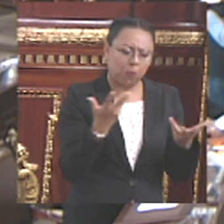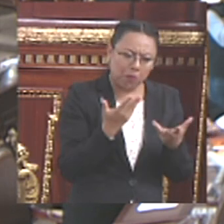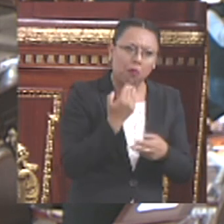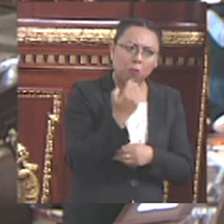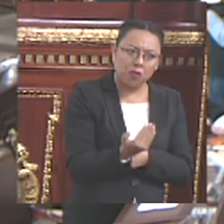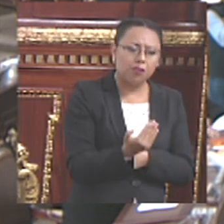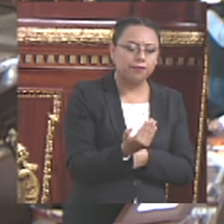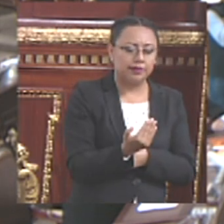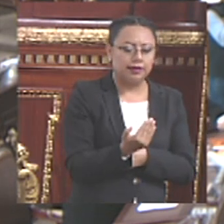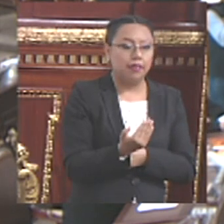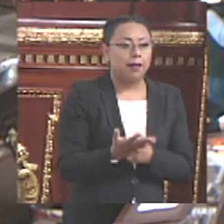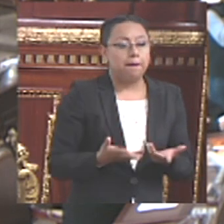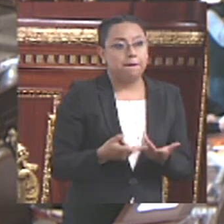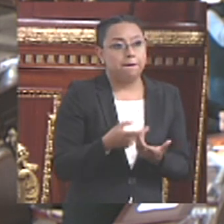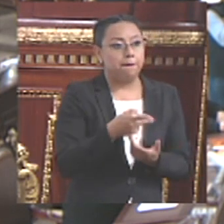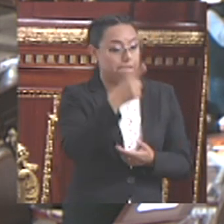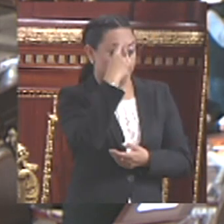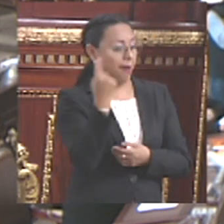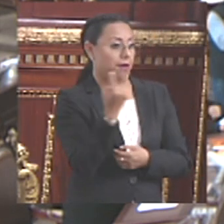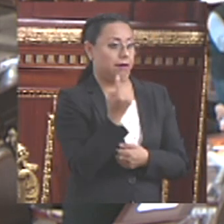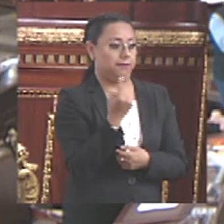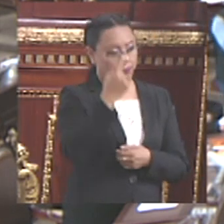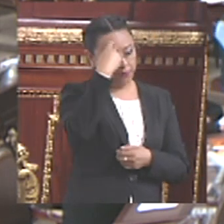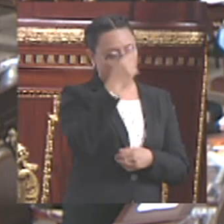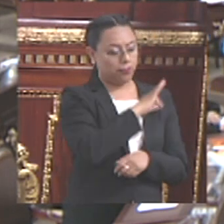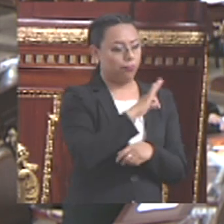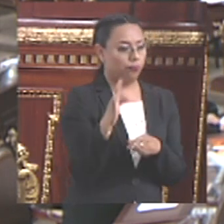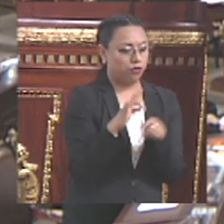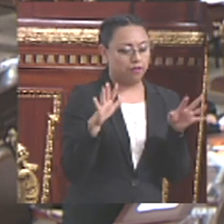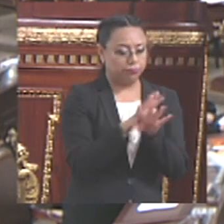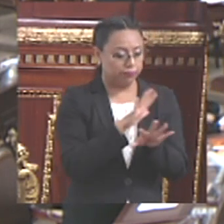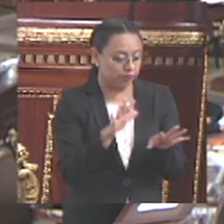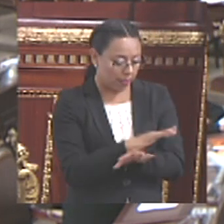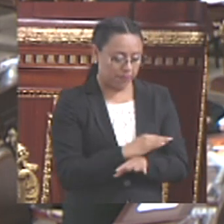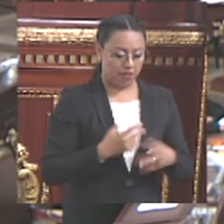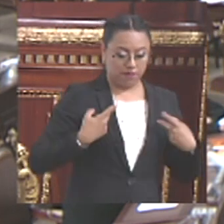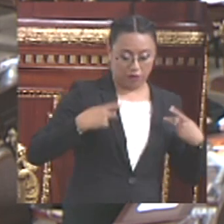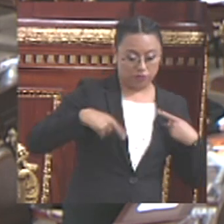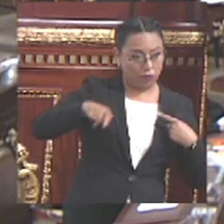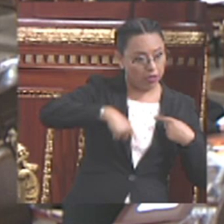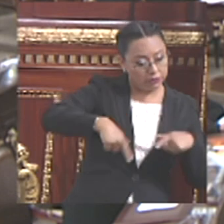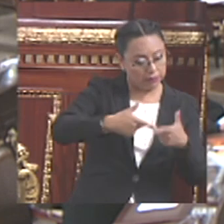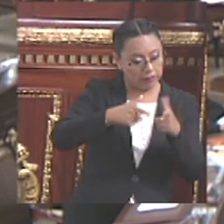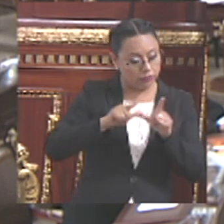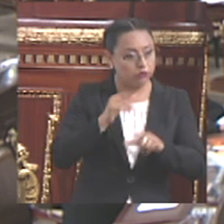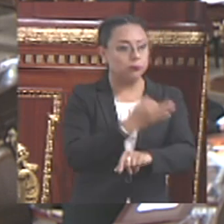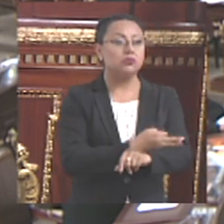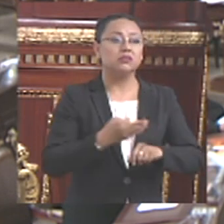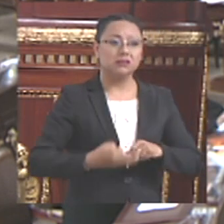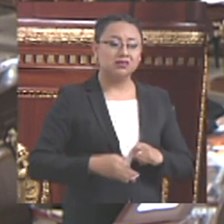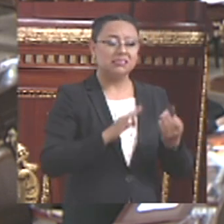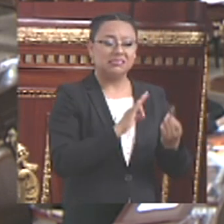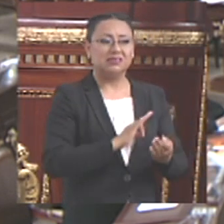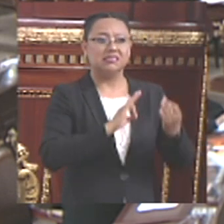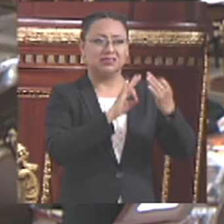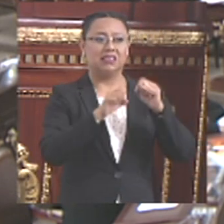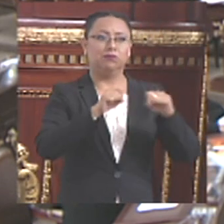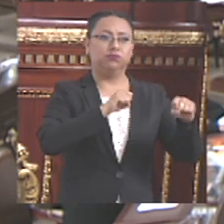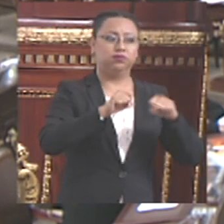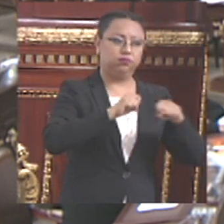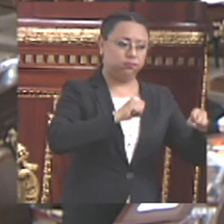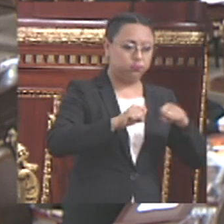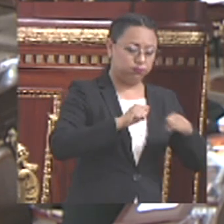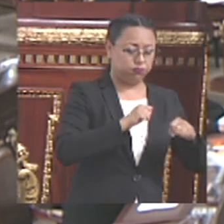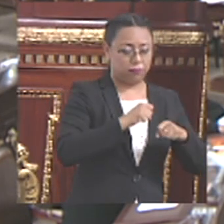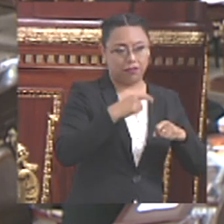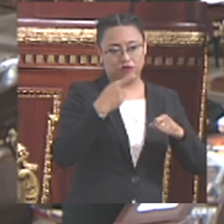suficientes y necesarios para que se cambiara la condición de las familias que habían padecido problemas con los sismos en sus